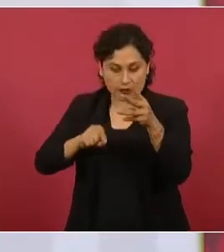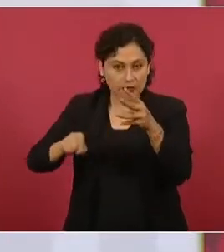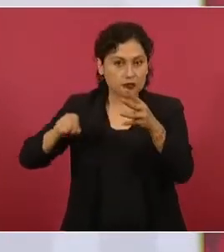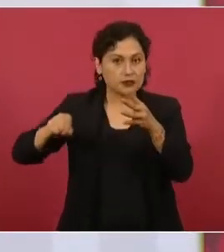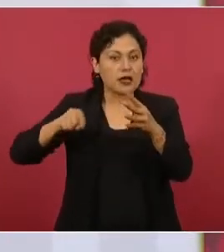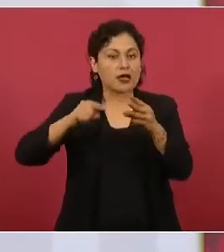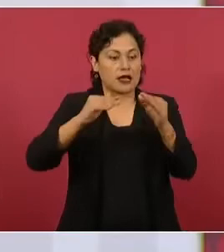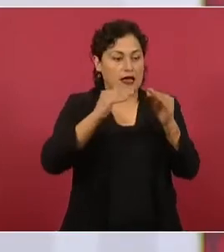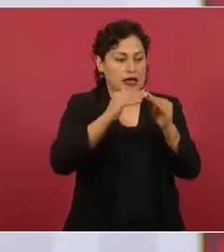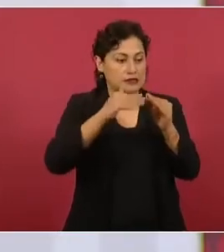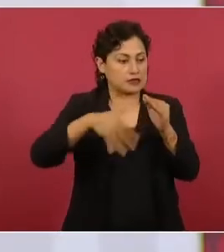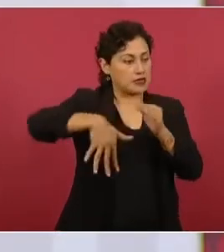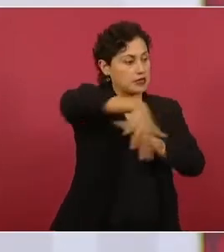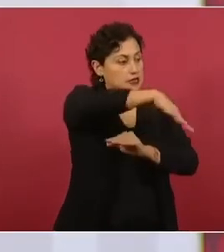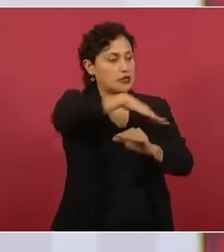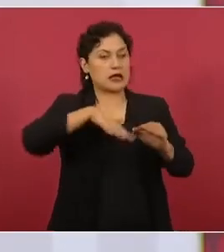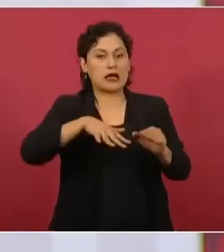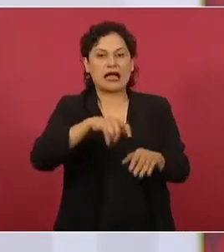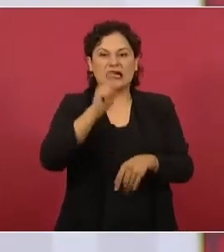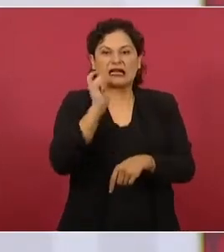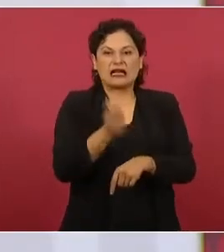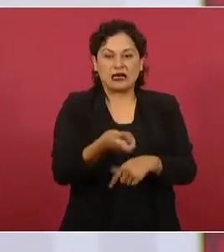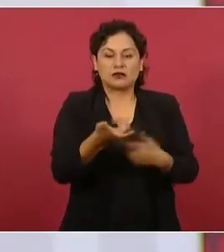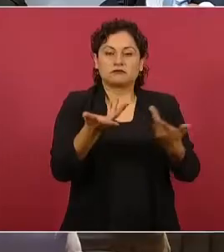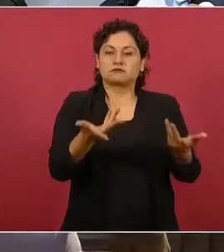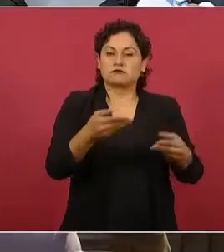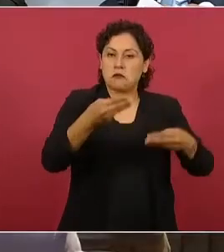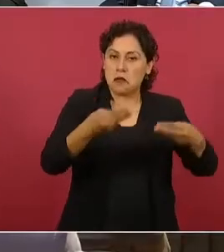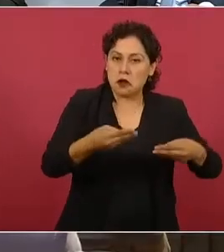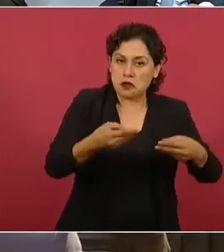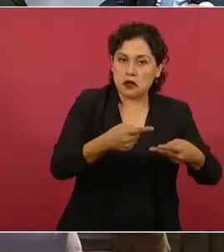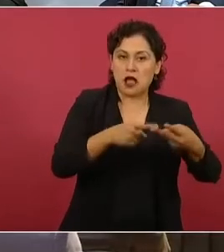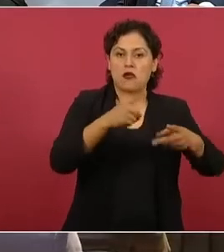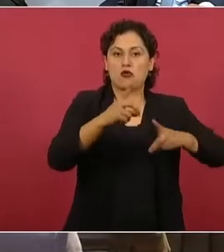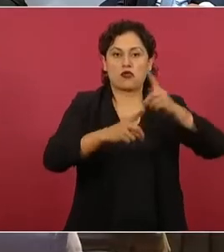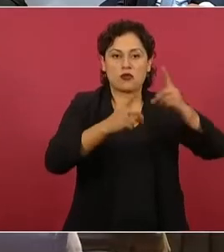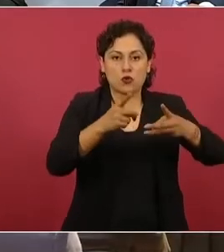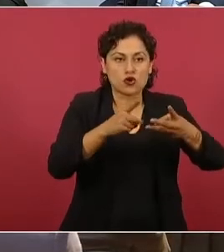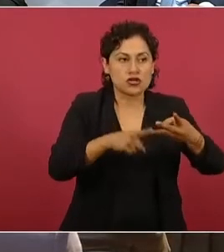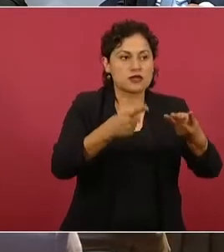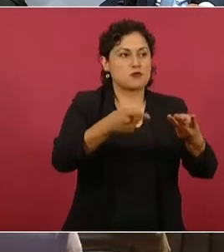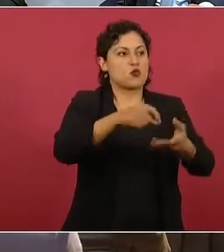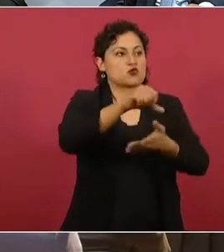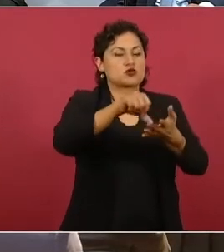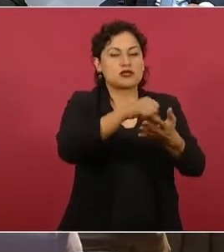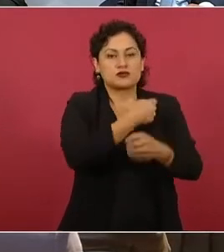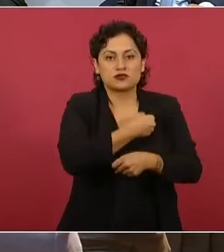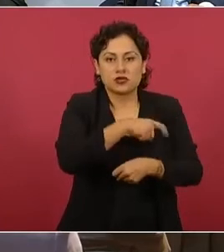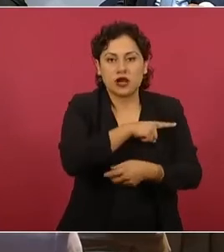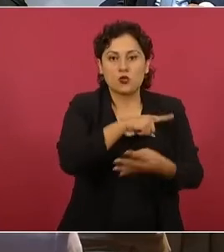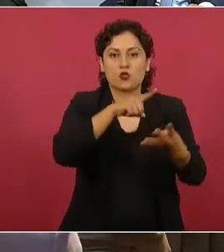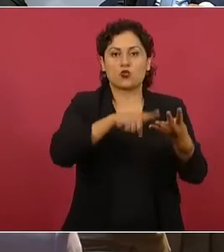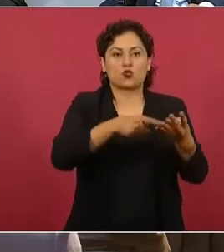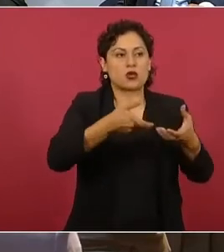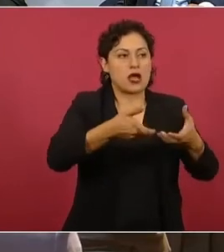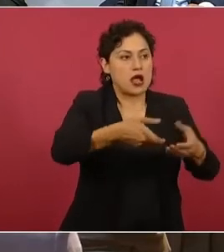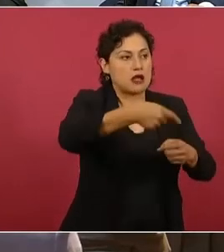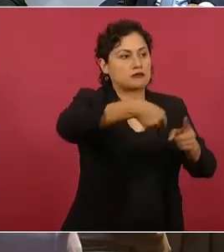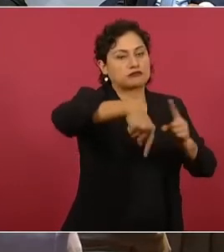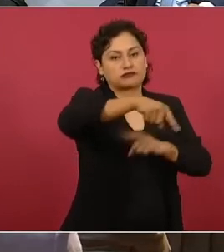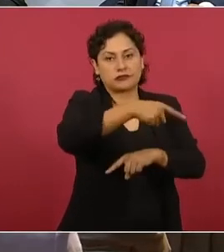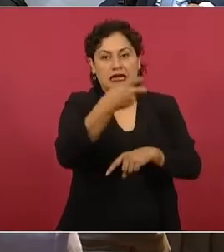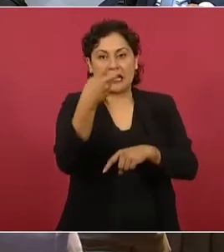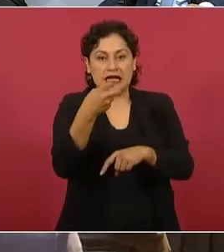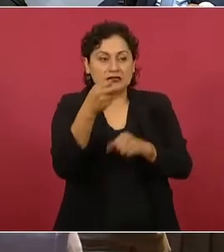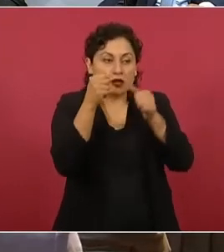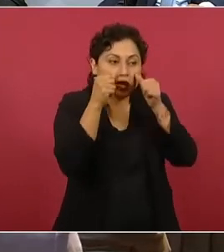esas escuelas, en esas secundarias, en esos mercados, en esos centros de salud, porque es la conformación del elemento